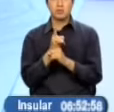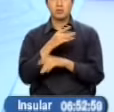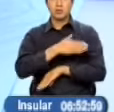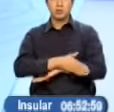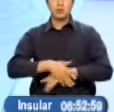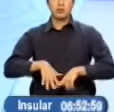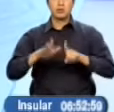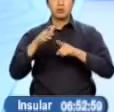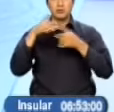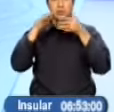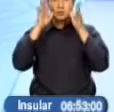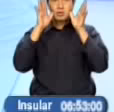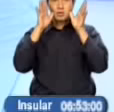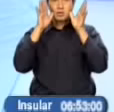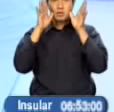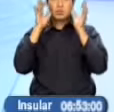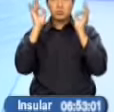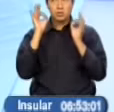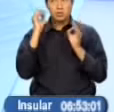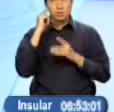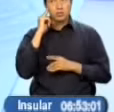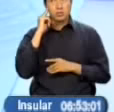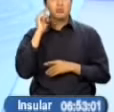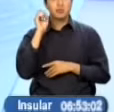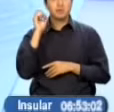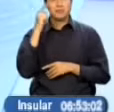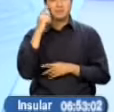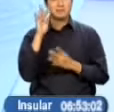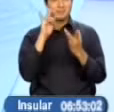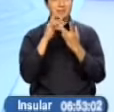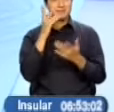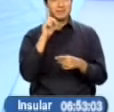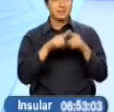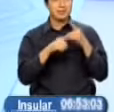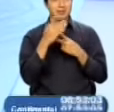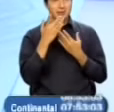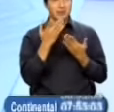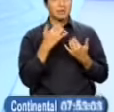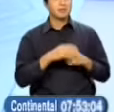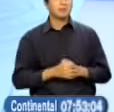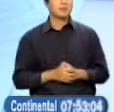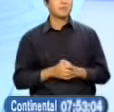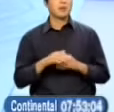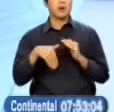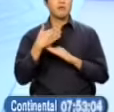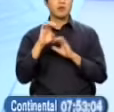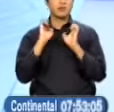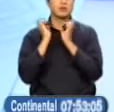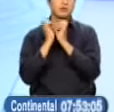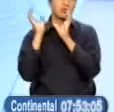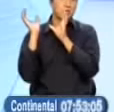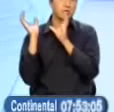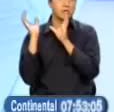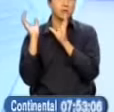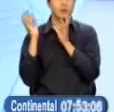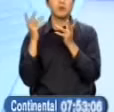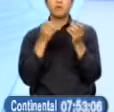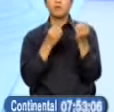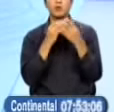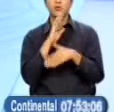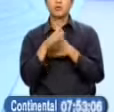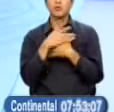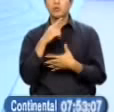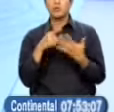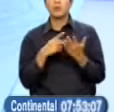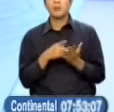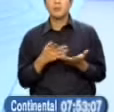y avenida naciones unidas- directo con nuestro la edad perfecta en salida entonces está lista está en las afueras del estadio olímpico atahualpa para que nos cuente todo lo que está